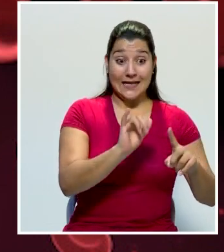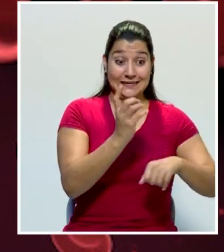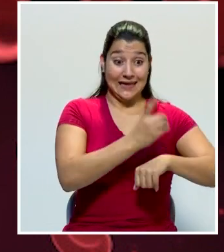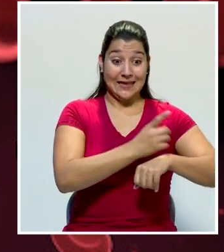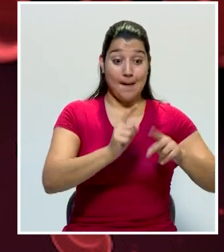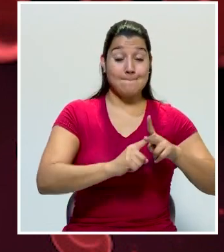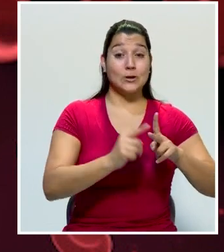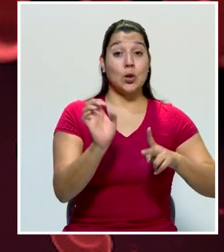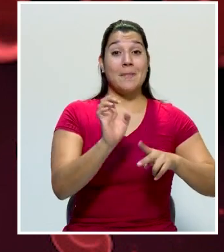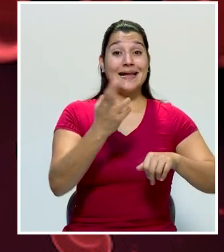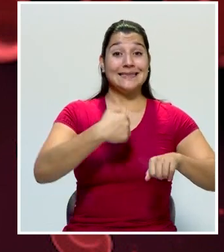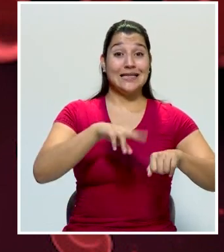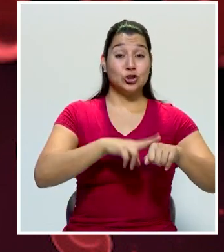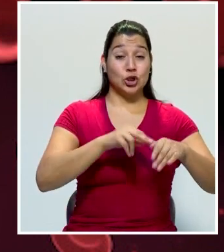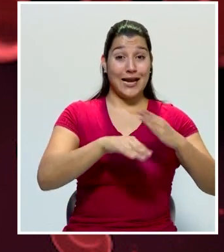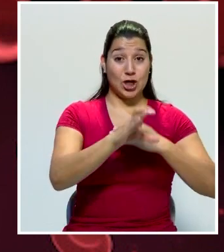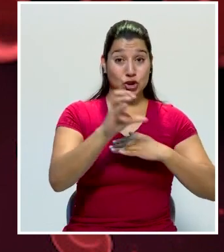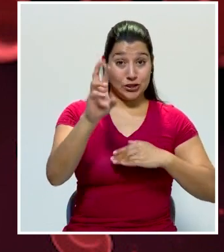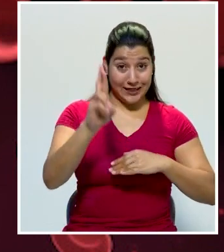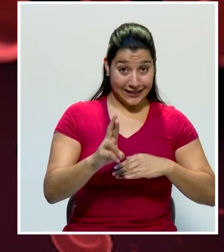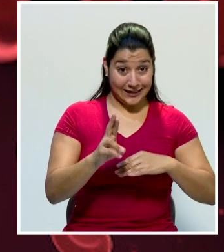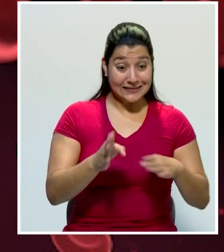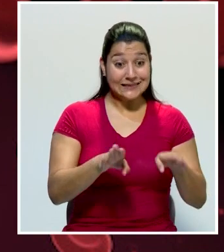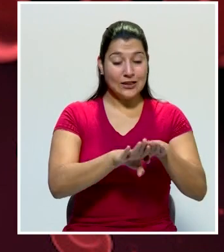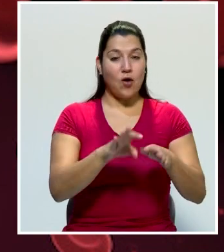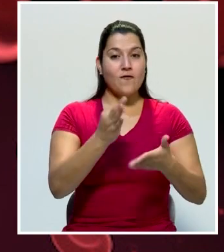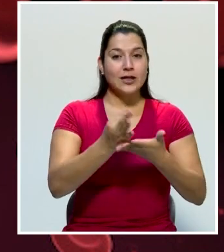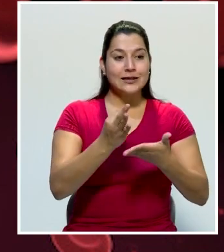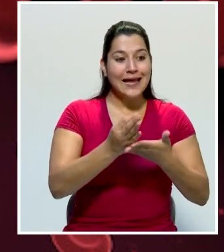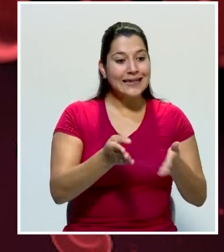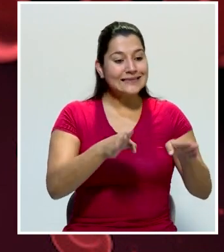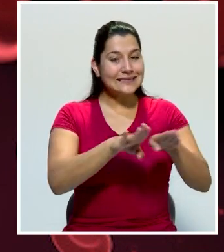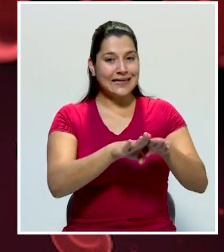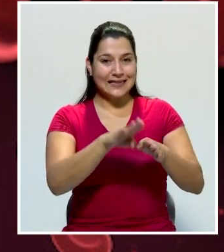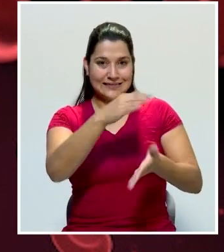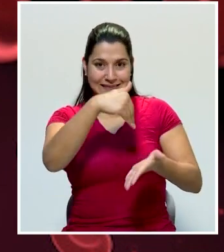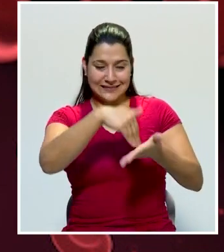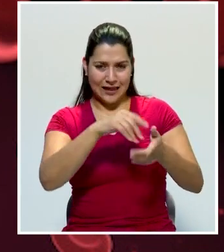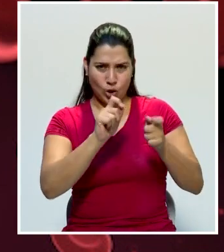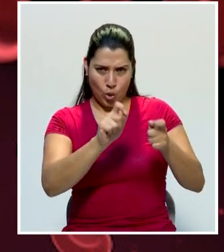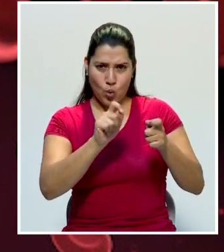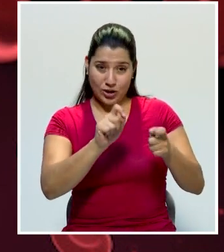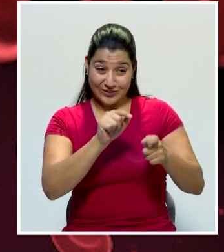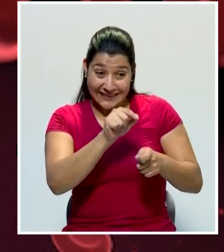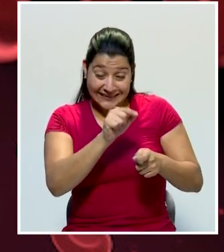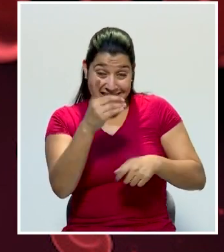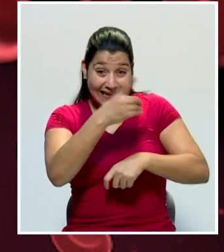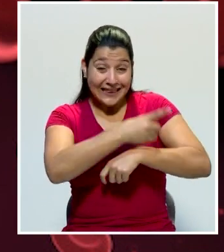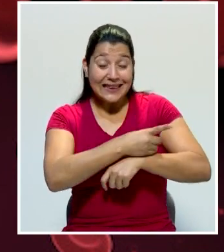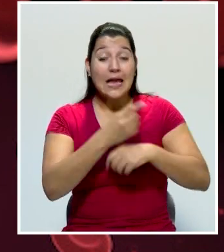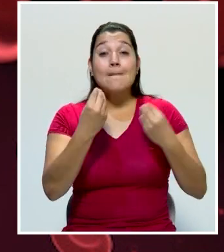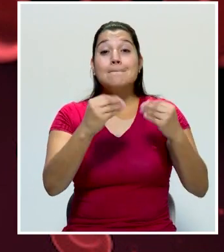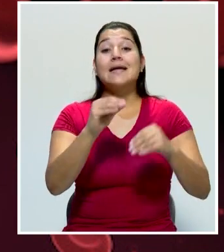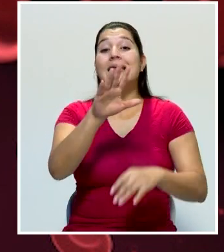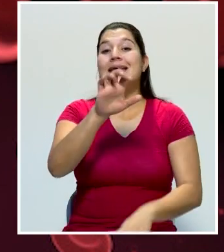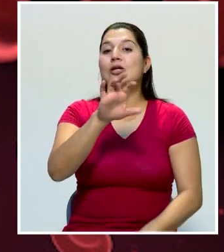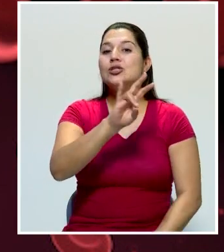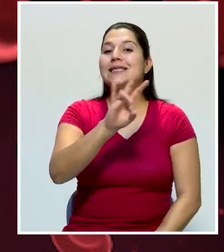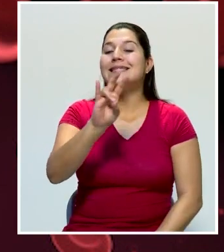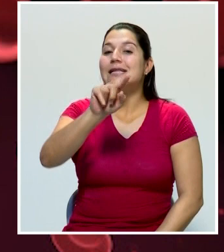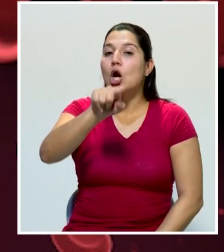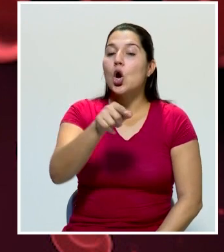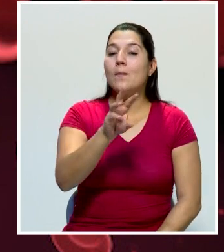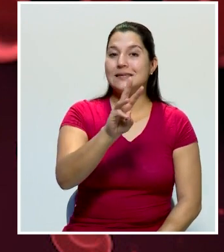estado de emergencia, anunció el cierre de las fronteras y centros educativos. Para ese día la venta se cotizaba en 567 colones con 68